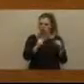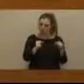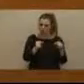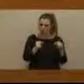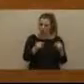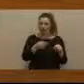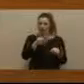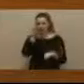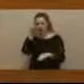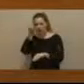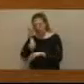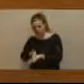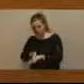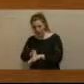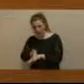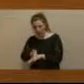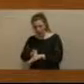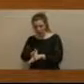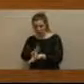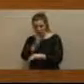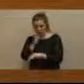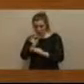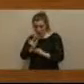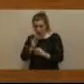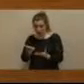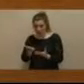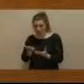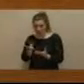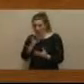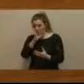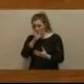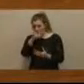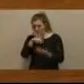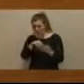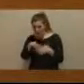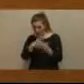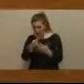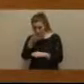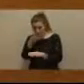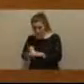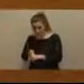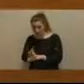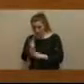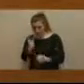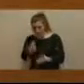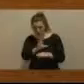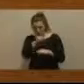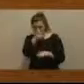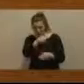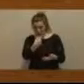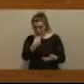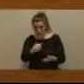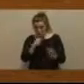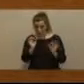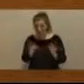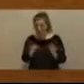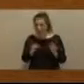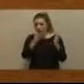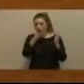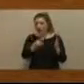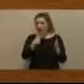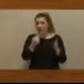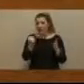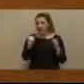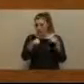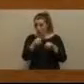persona en esta causa en febrero de 2016, señor consejero? Y me dice ustedes que han actuado